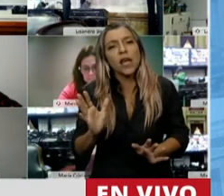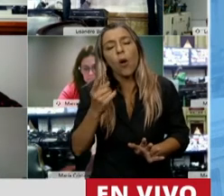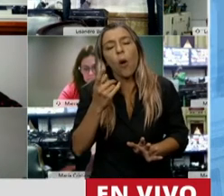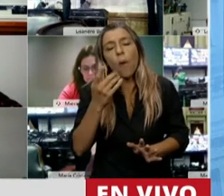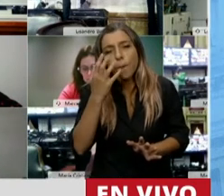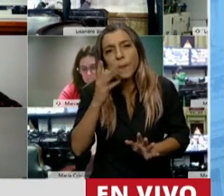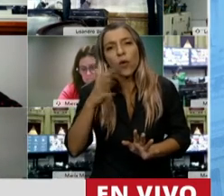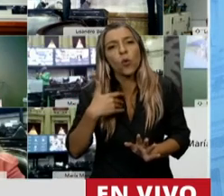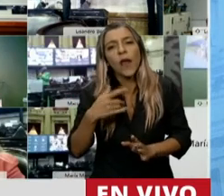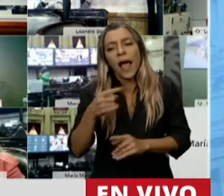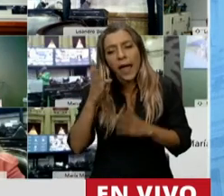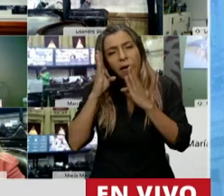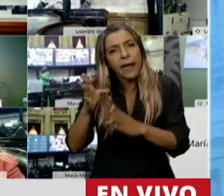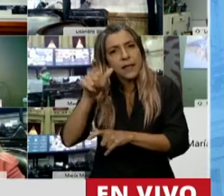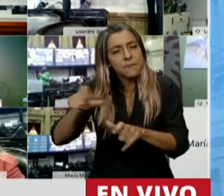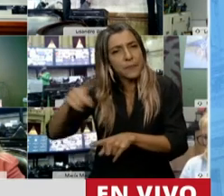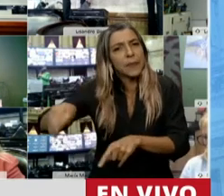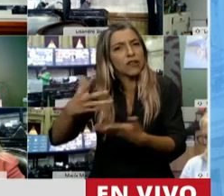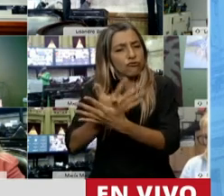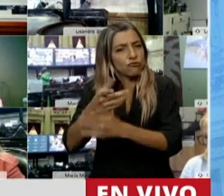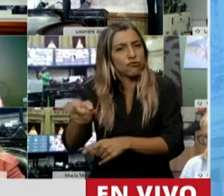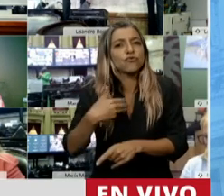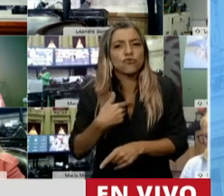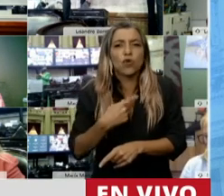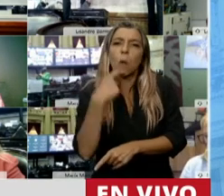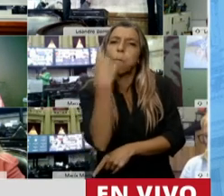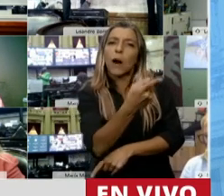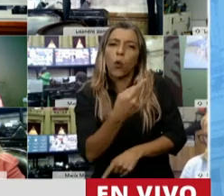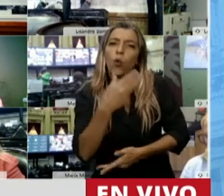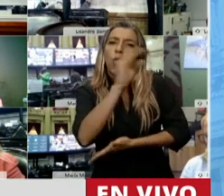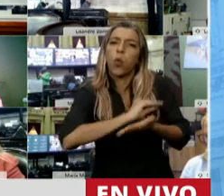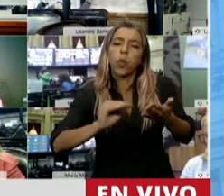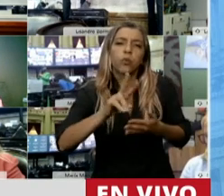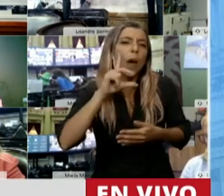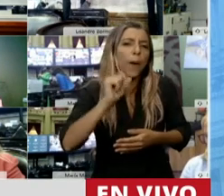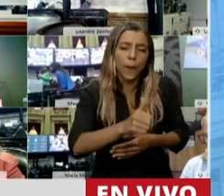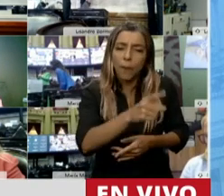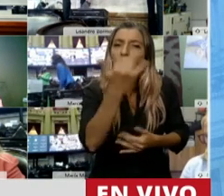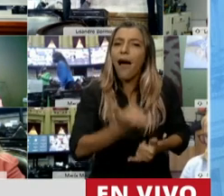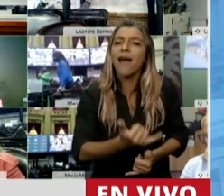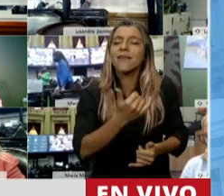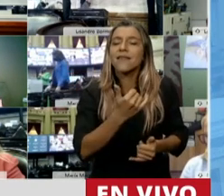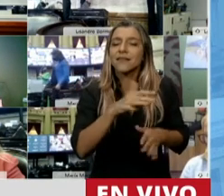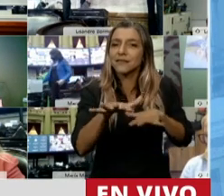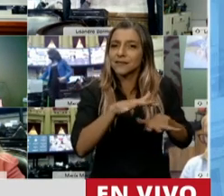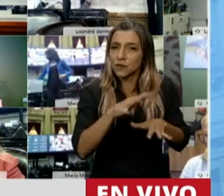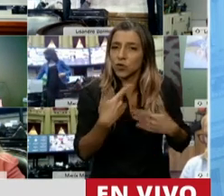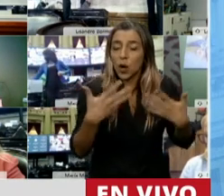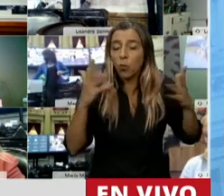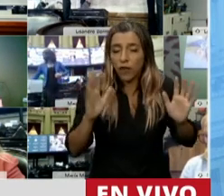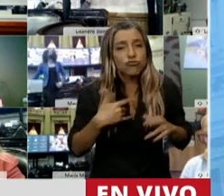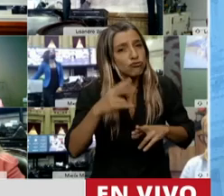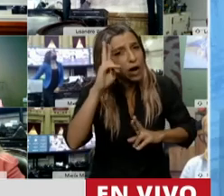miembro informante, a la diputada Vilá, respecto a situaciones que se pueden producir. Si me permite, y si lo hago con mucho